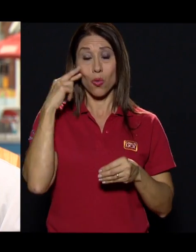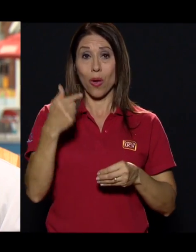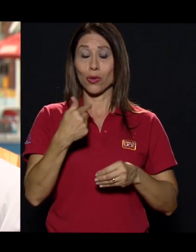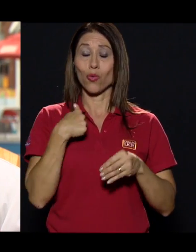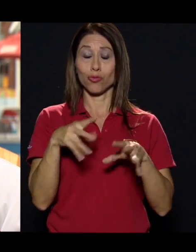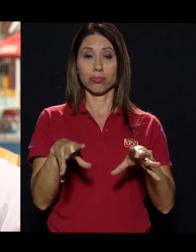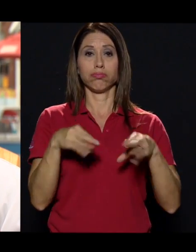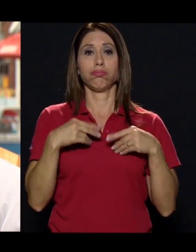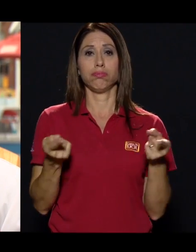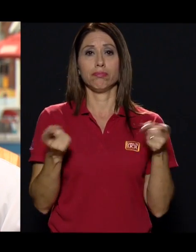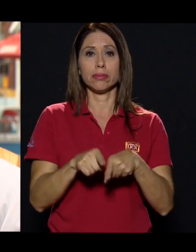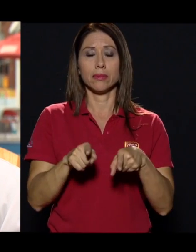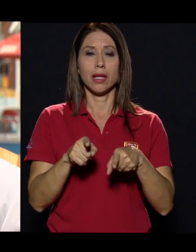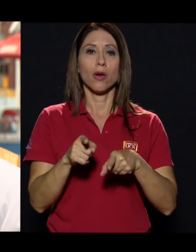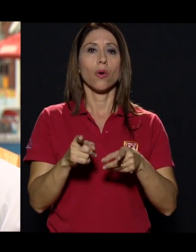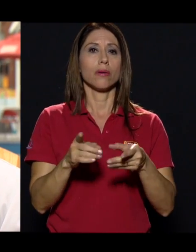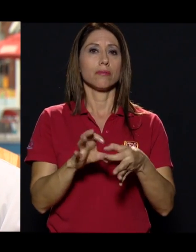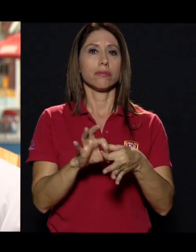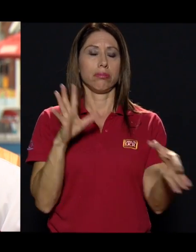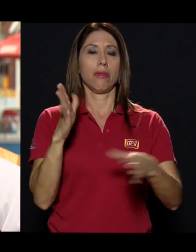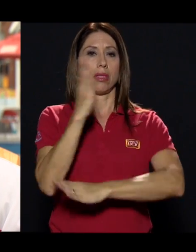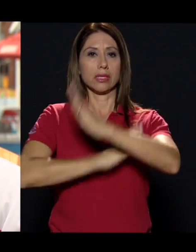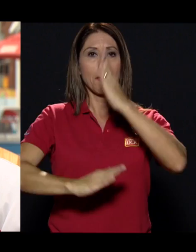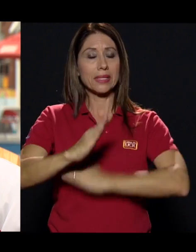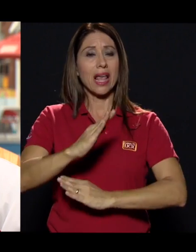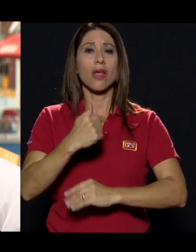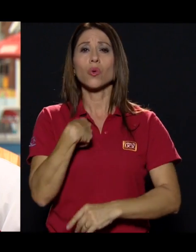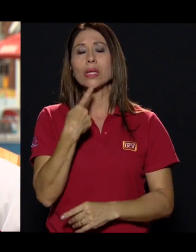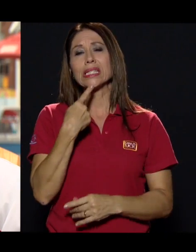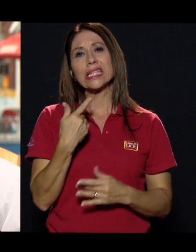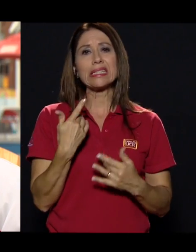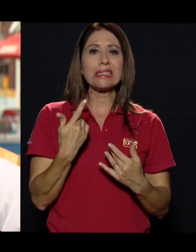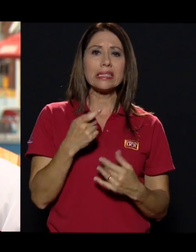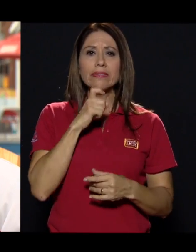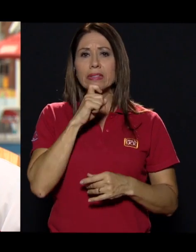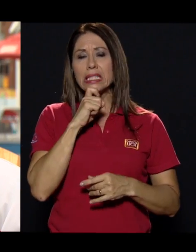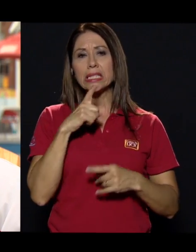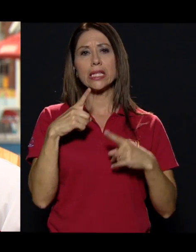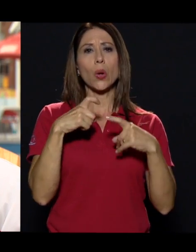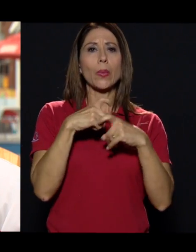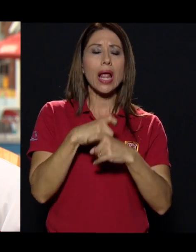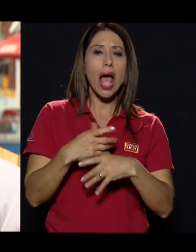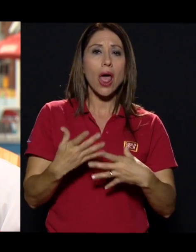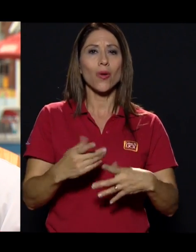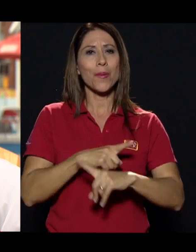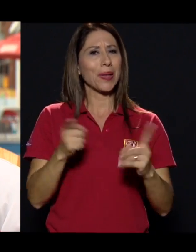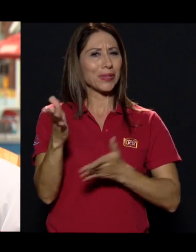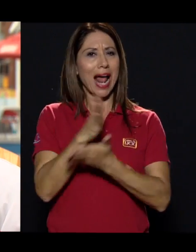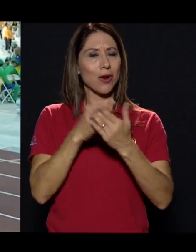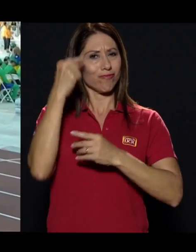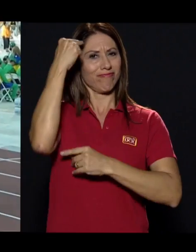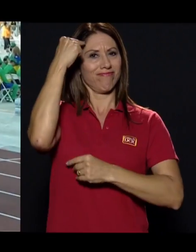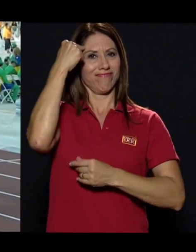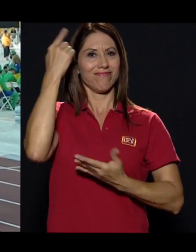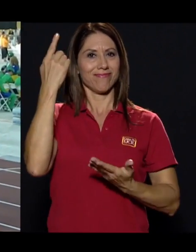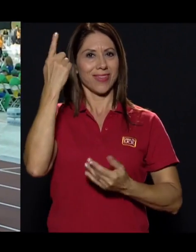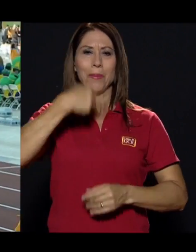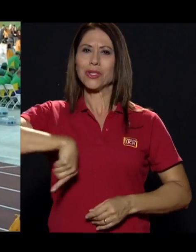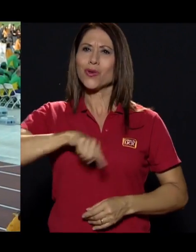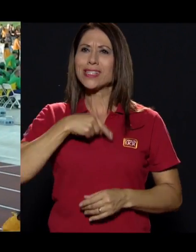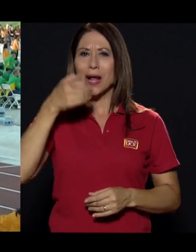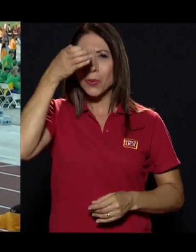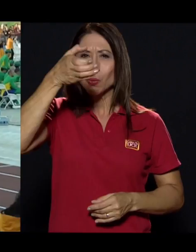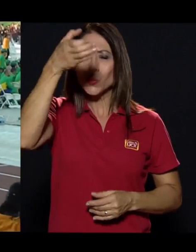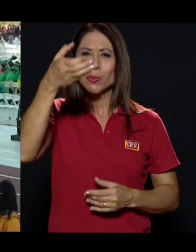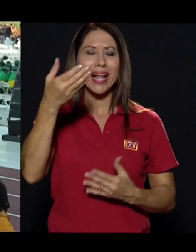discapacidad, que es muy difícil, que es muy complicado, pero también creo que es como muy mental. La cultura de nosotros, no